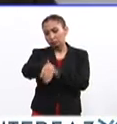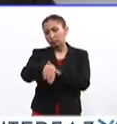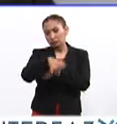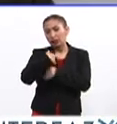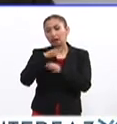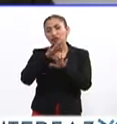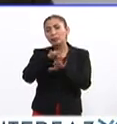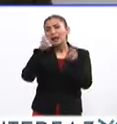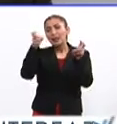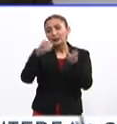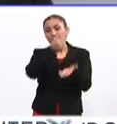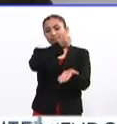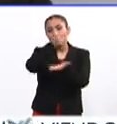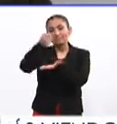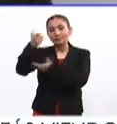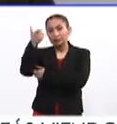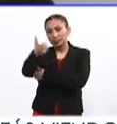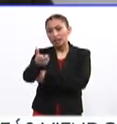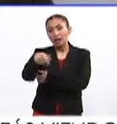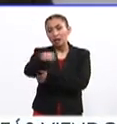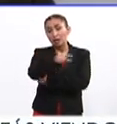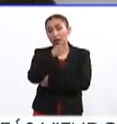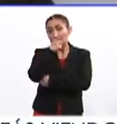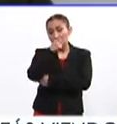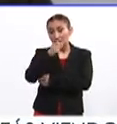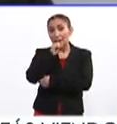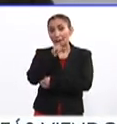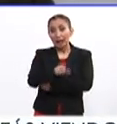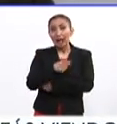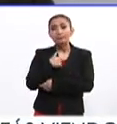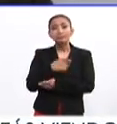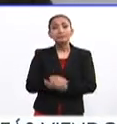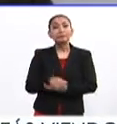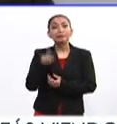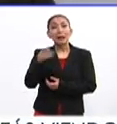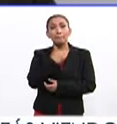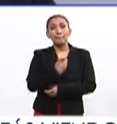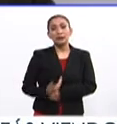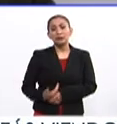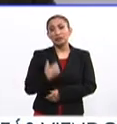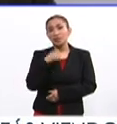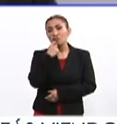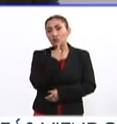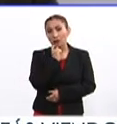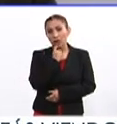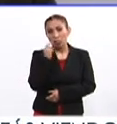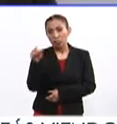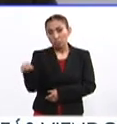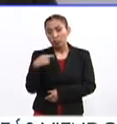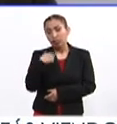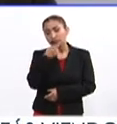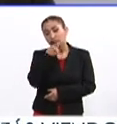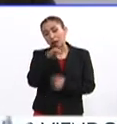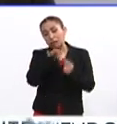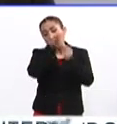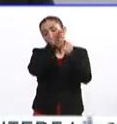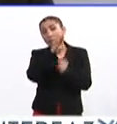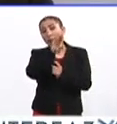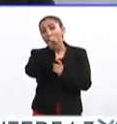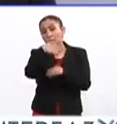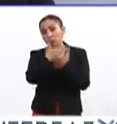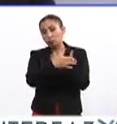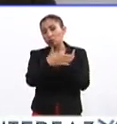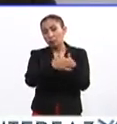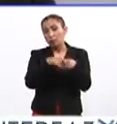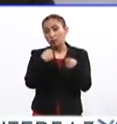días sobre estas asignaciones de recursos. Déjame comentarles que también el presidente Andrés Manuel López Obrador hizo énfasis en las becas que se